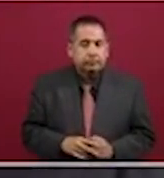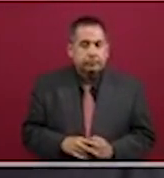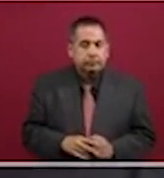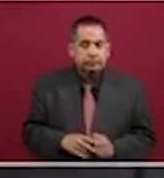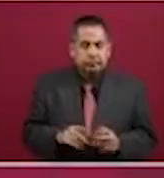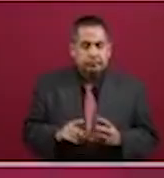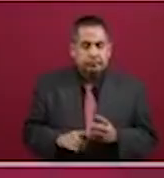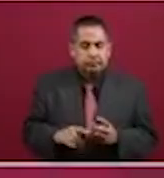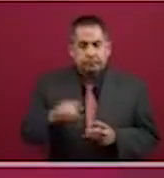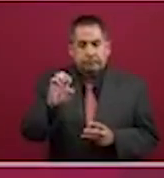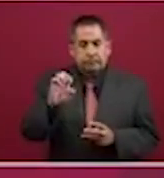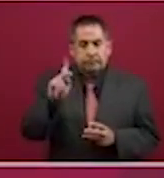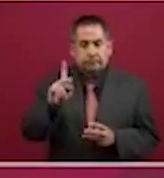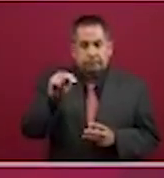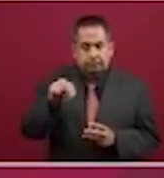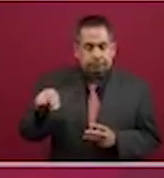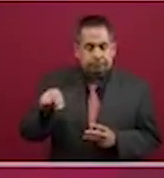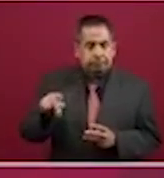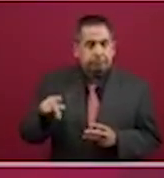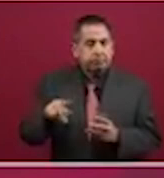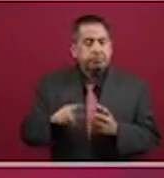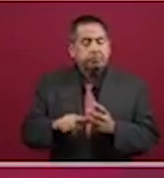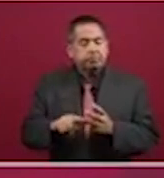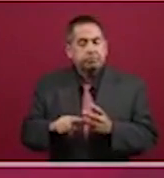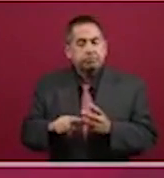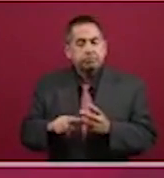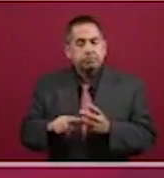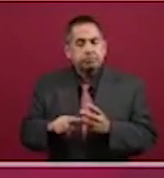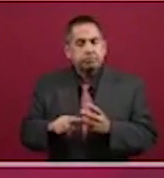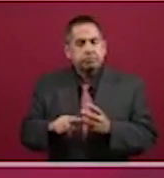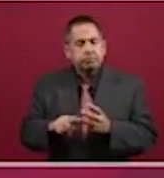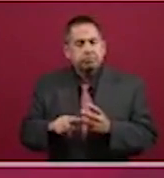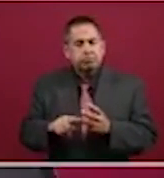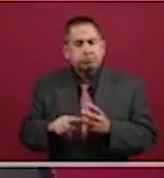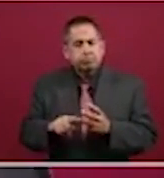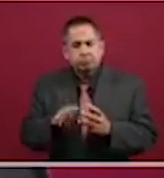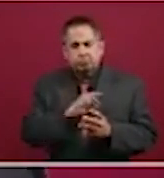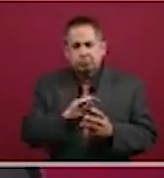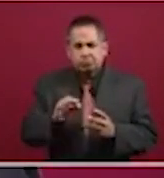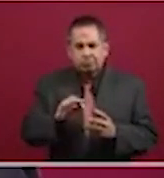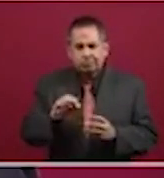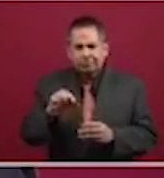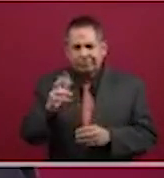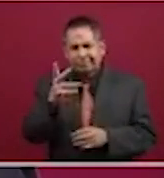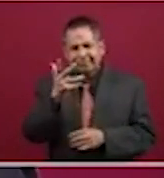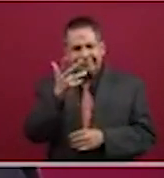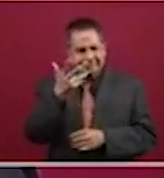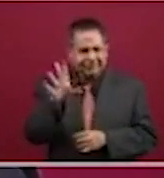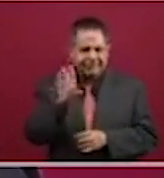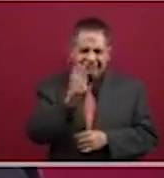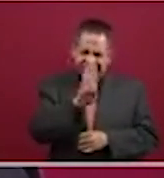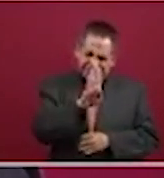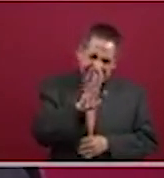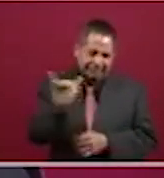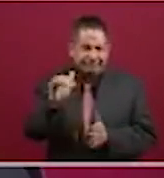y peña la dejo en alrededor de 10 millones